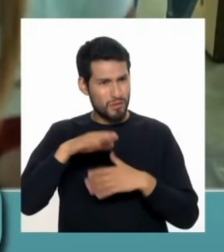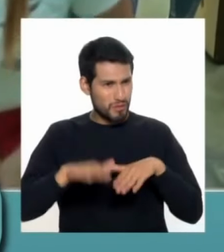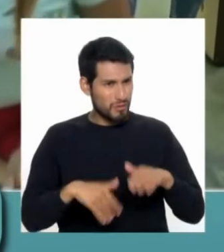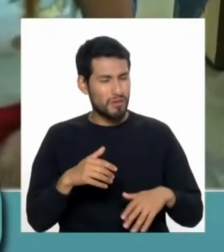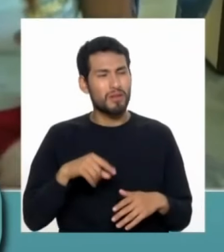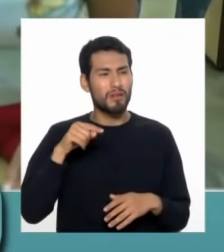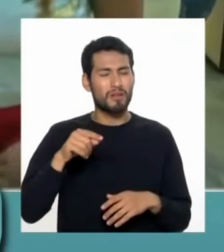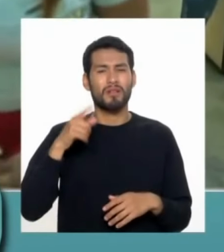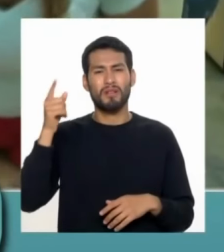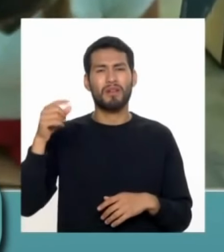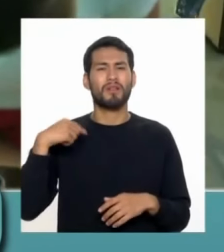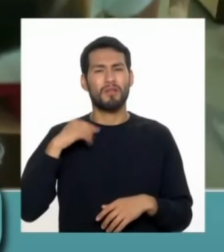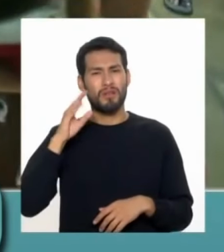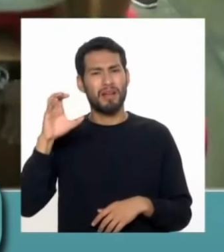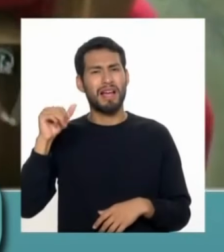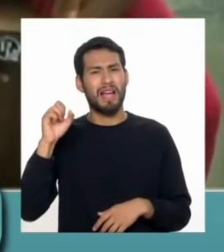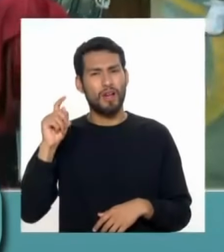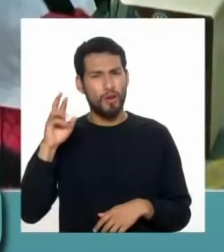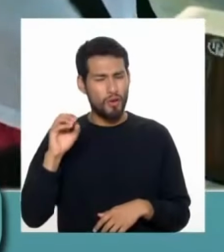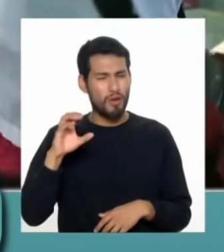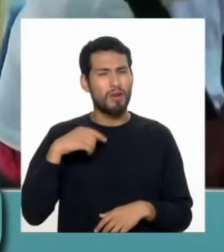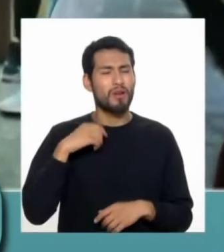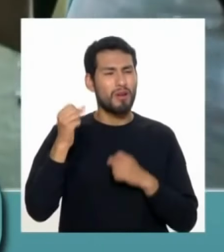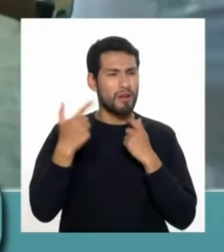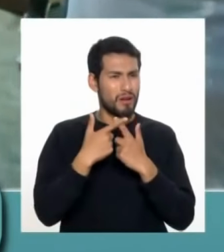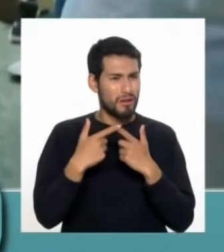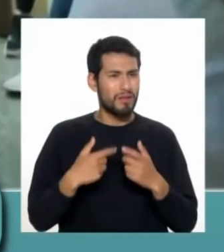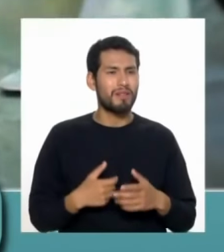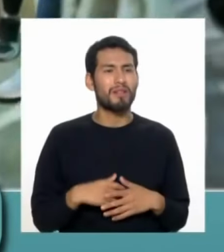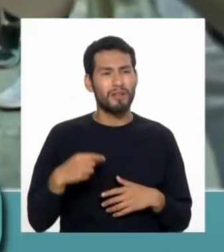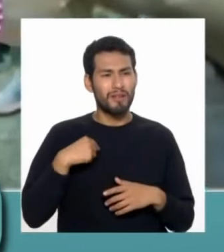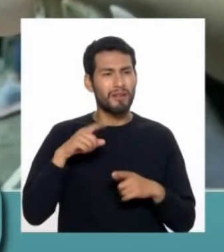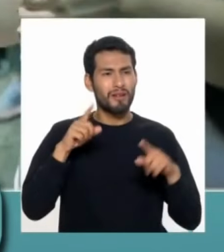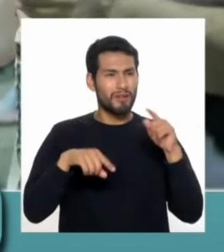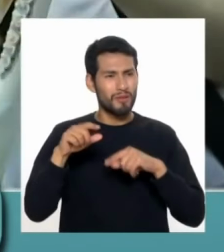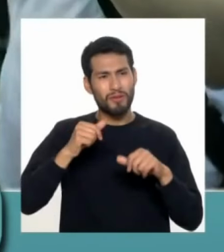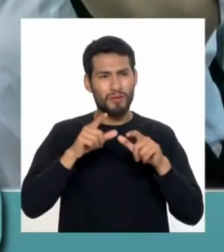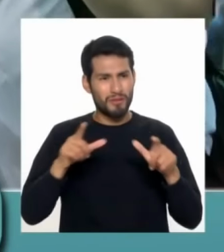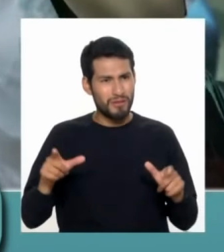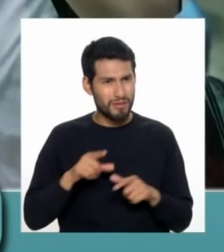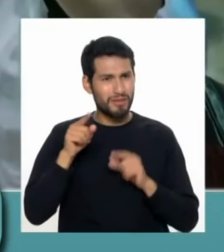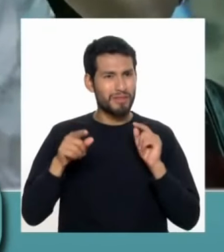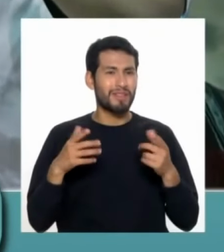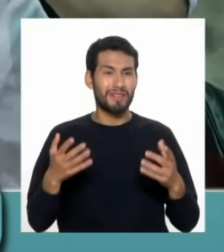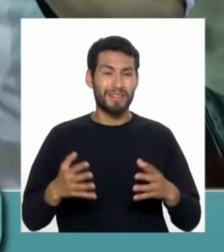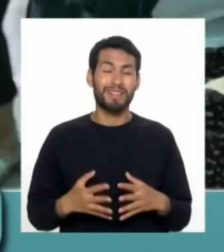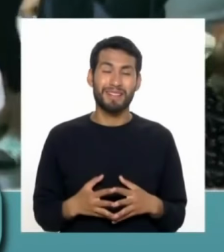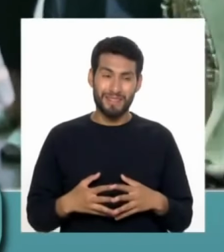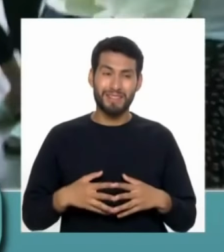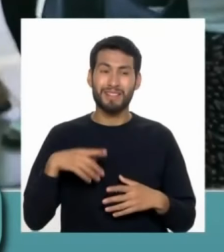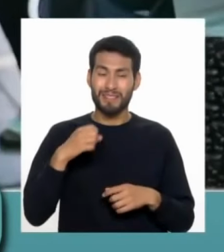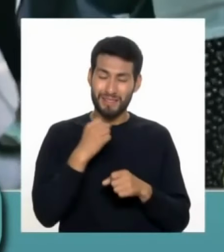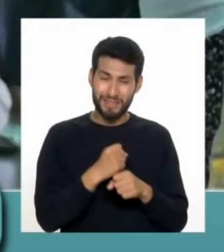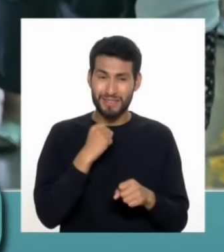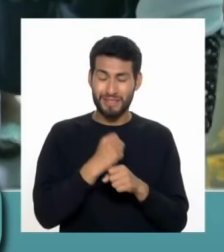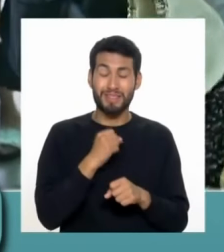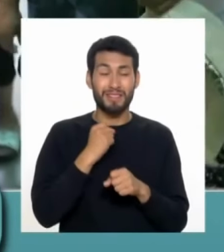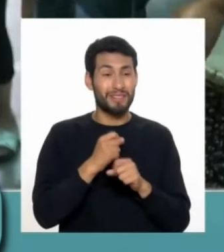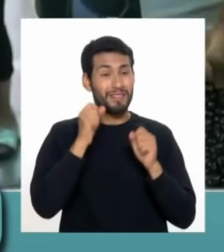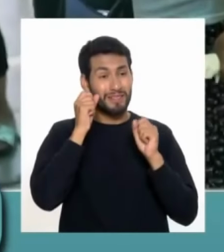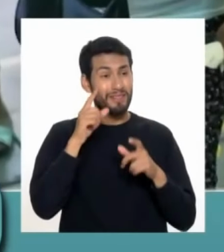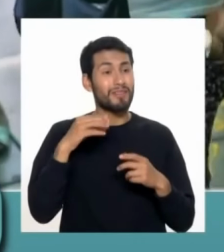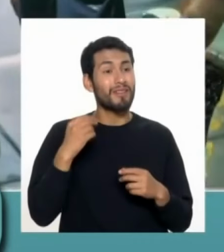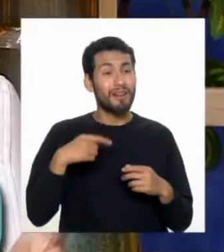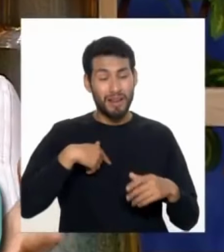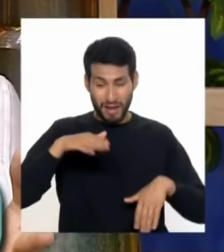He ido a Castro Castro, a Lurigancho y a algunos otros lugares, ¿no? Entonces, es un trabajo muy interesante porque a